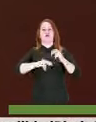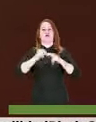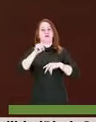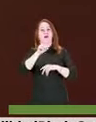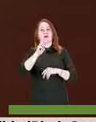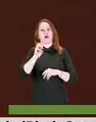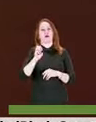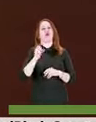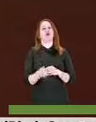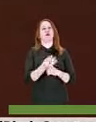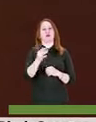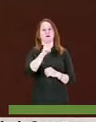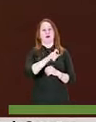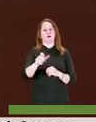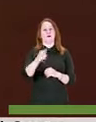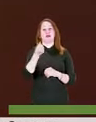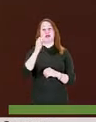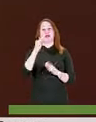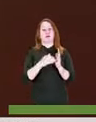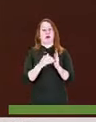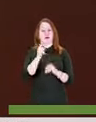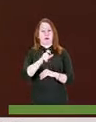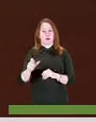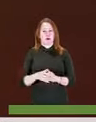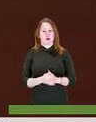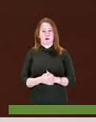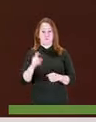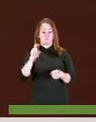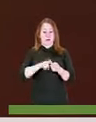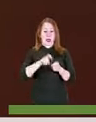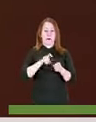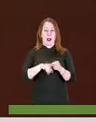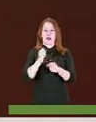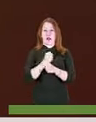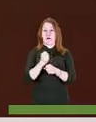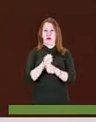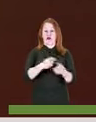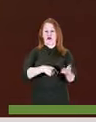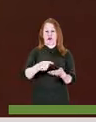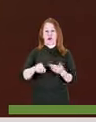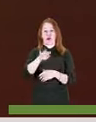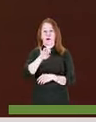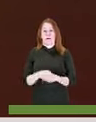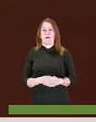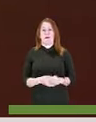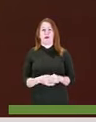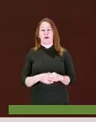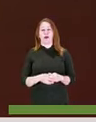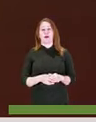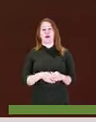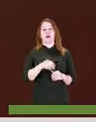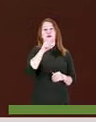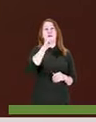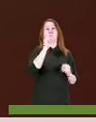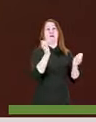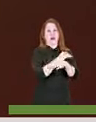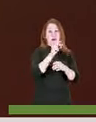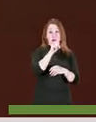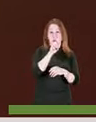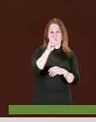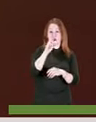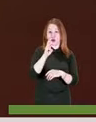13 mil empleos. Esos 13 mil empleos representados en 9 contratos. Las 68 son 17 kilómetros, como lo dijimos en la